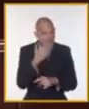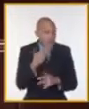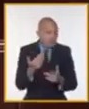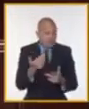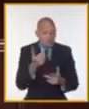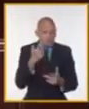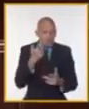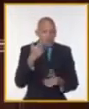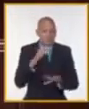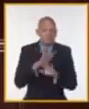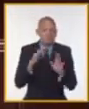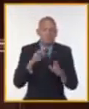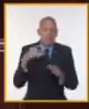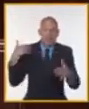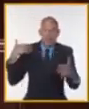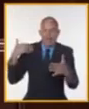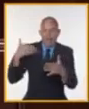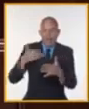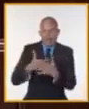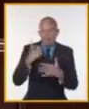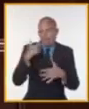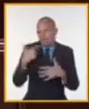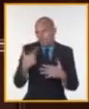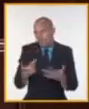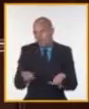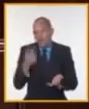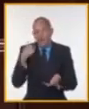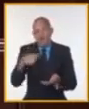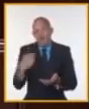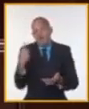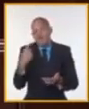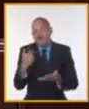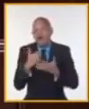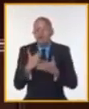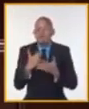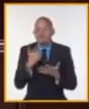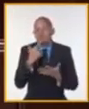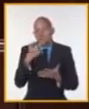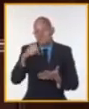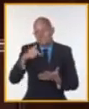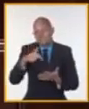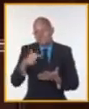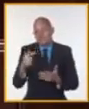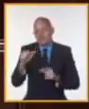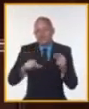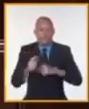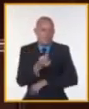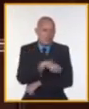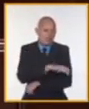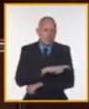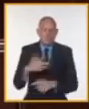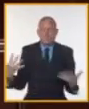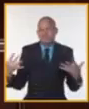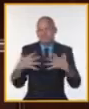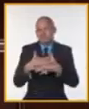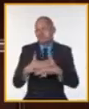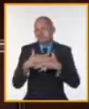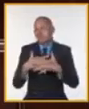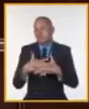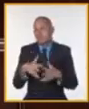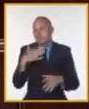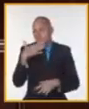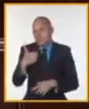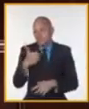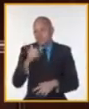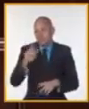cumpliendo las prioridades del partido, que son la unidad, el perfeccionamiento de la labor ideológica, el aseguramiento de las proyecciones de